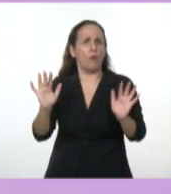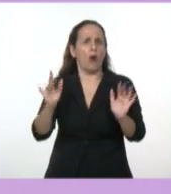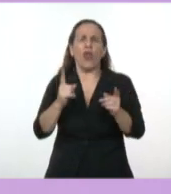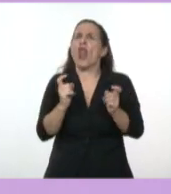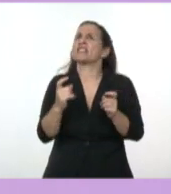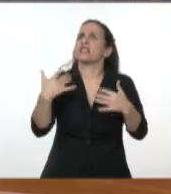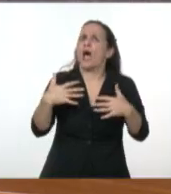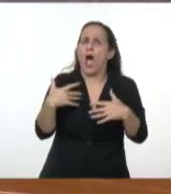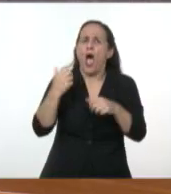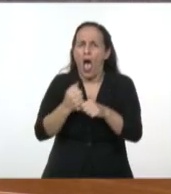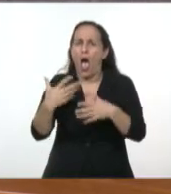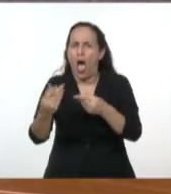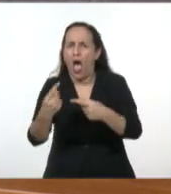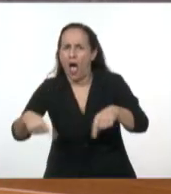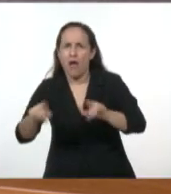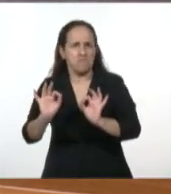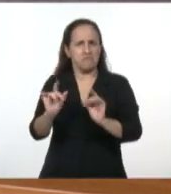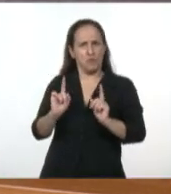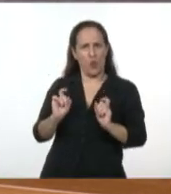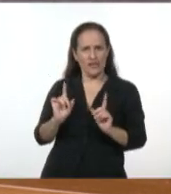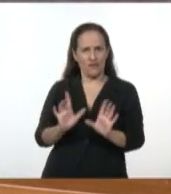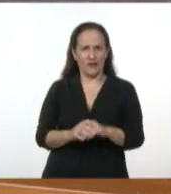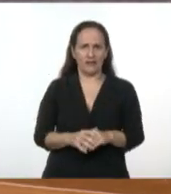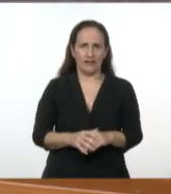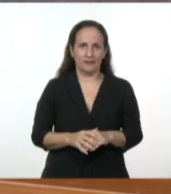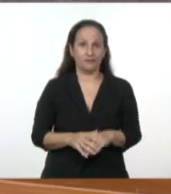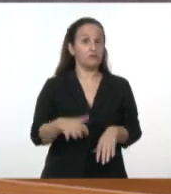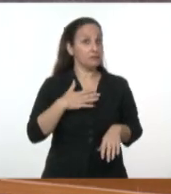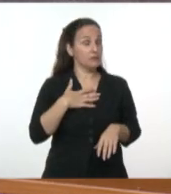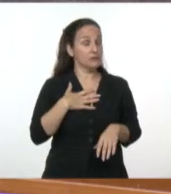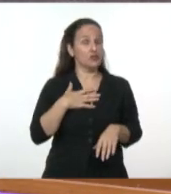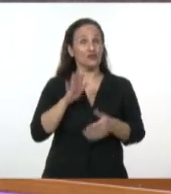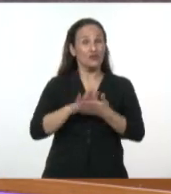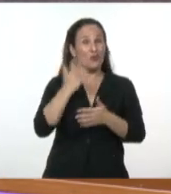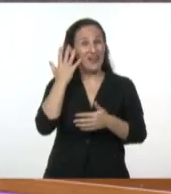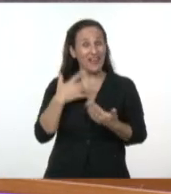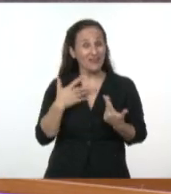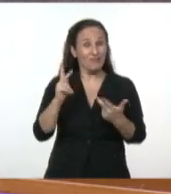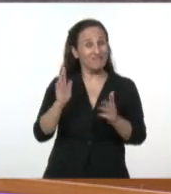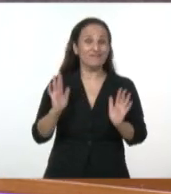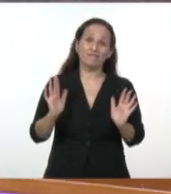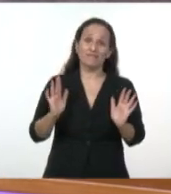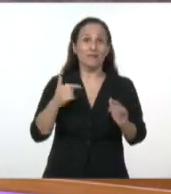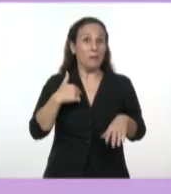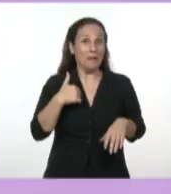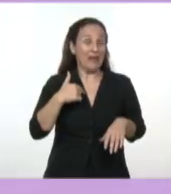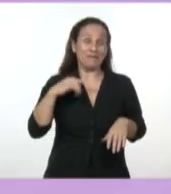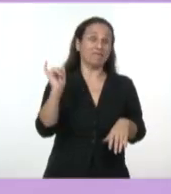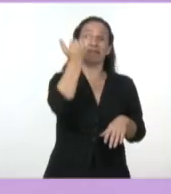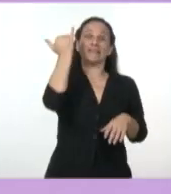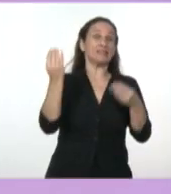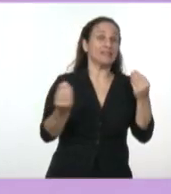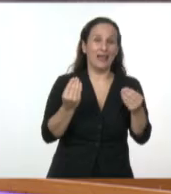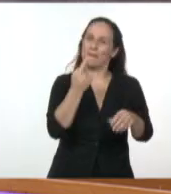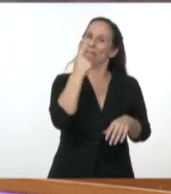mucho trabajo. Ah, muy bien. Bueno, yo tengo algo para decirte respecto a los gatitos. Para mí la mascota ideal son los perros. Ah. Ay,